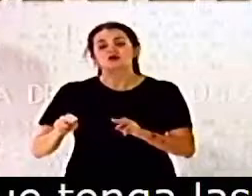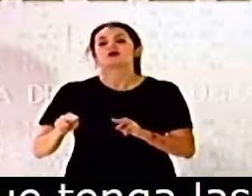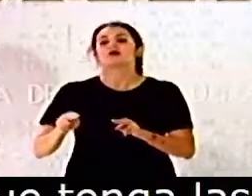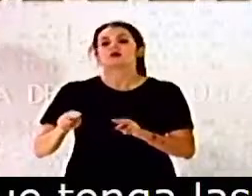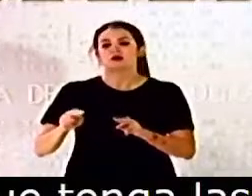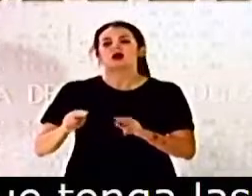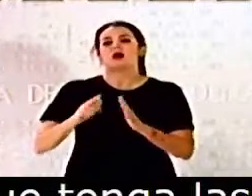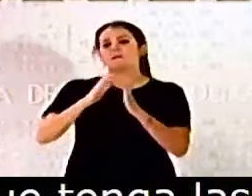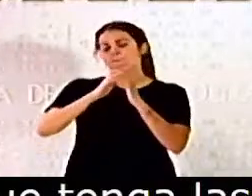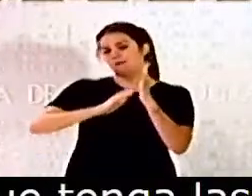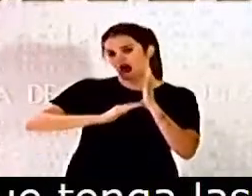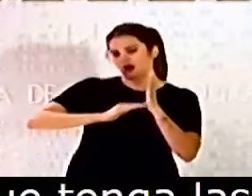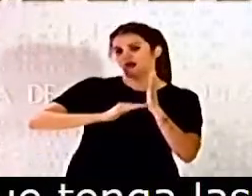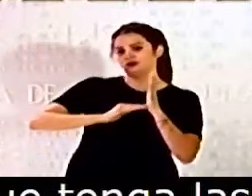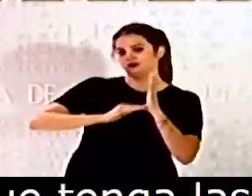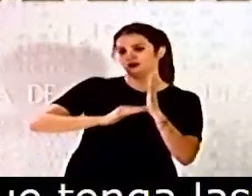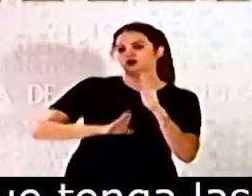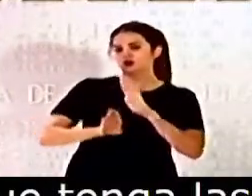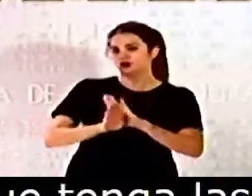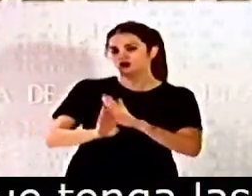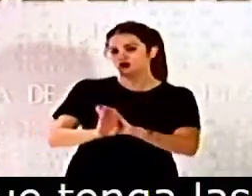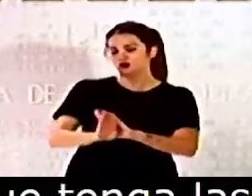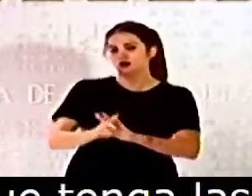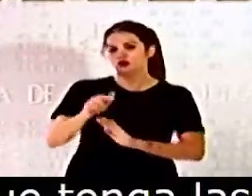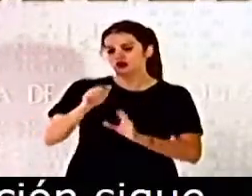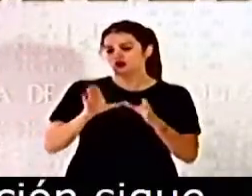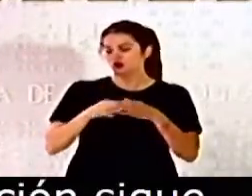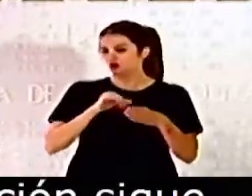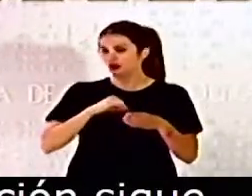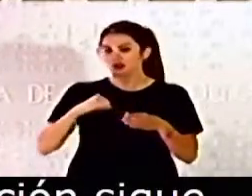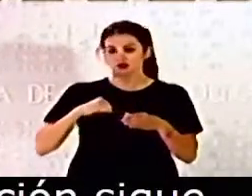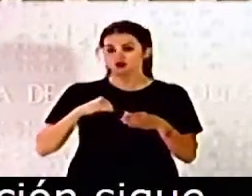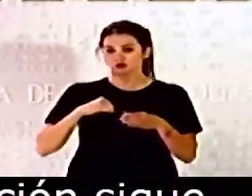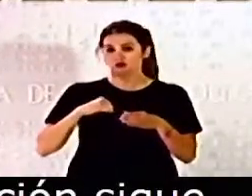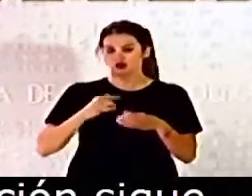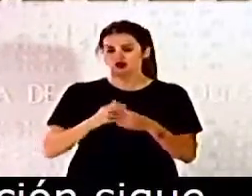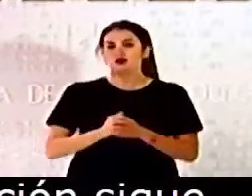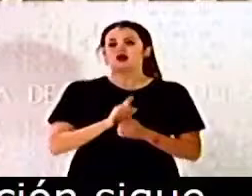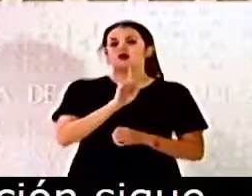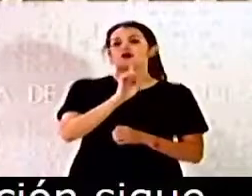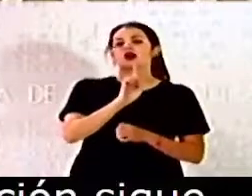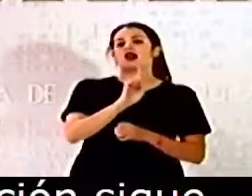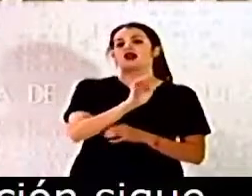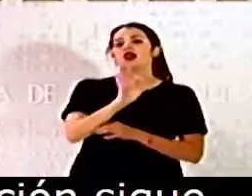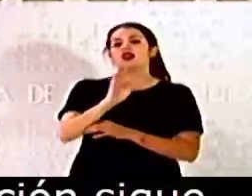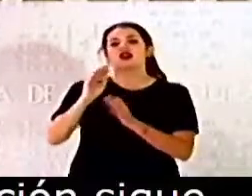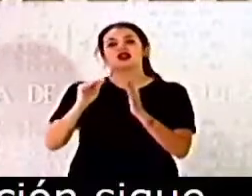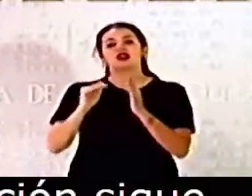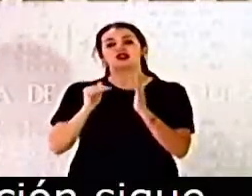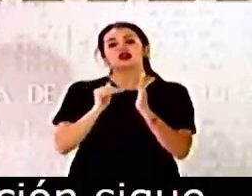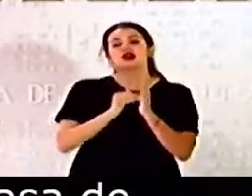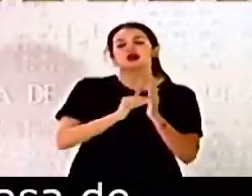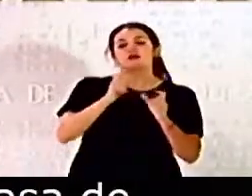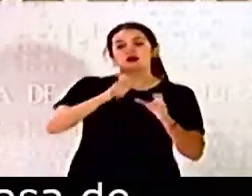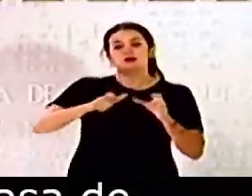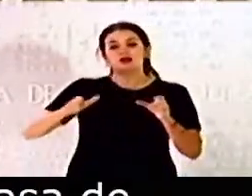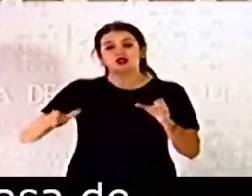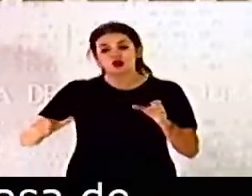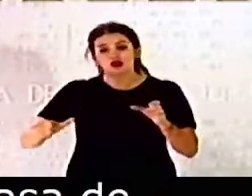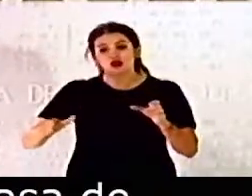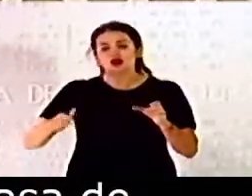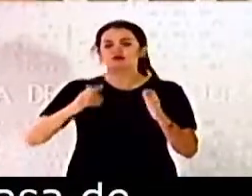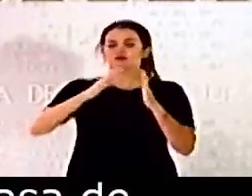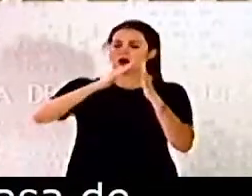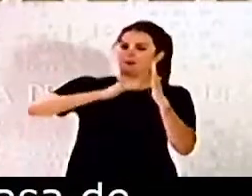siendo baja en la comunidad autónoma. La tasa de hospitalización por cada 100.000 habitantes sigue siendo baja, porque eso relaciona el número